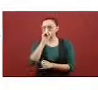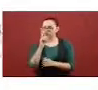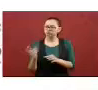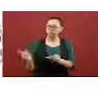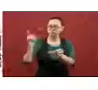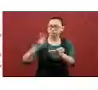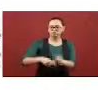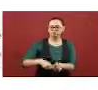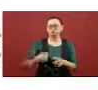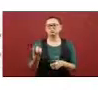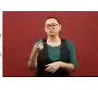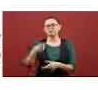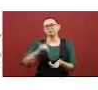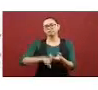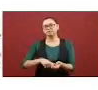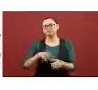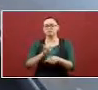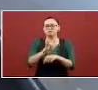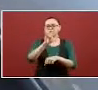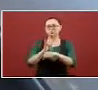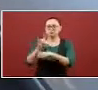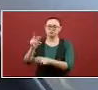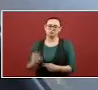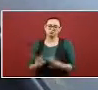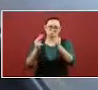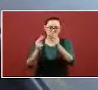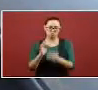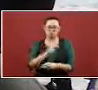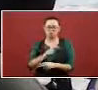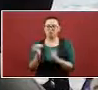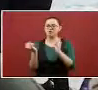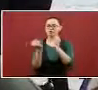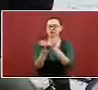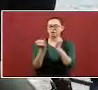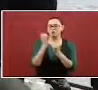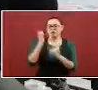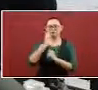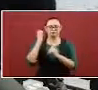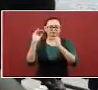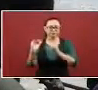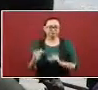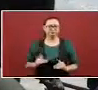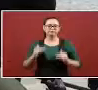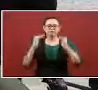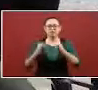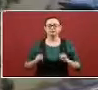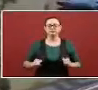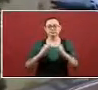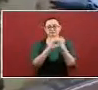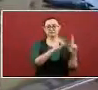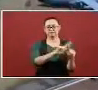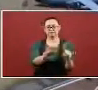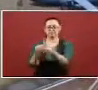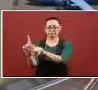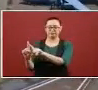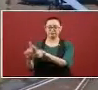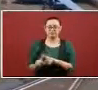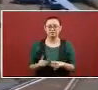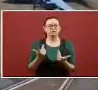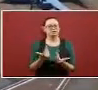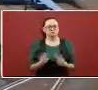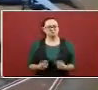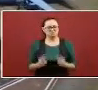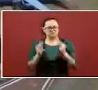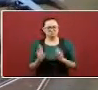de estudiar e integrar proyectos de investigación por sí solo o en coordinación con otras instituciones tanto públicas como privadas a fin de